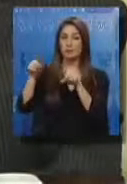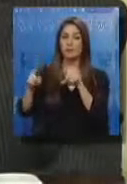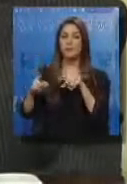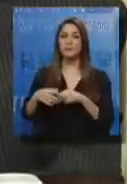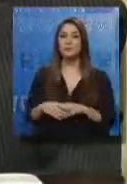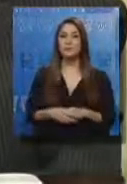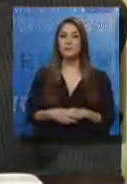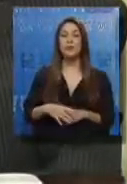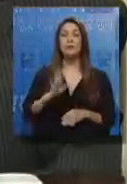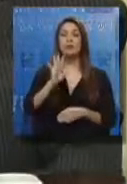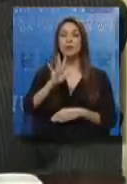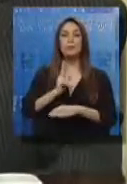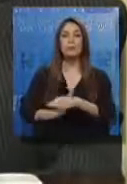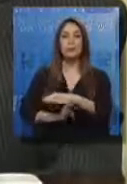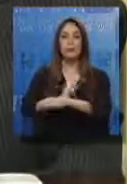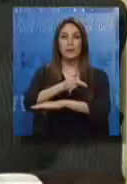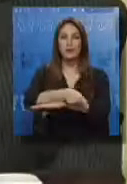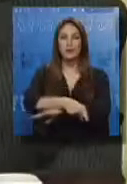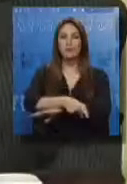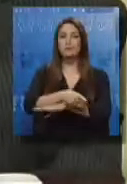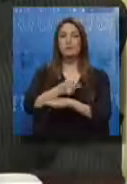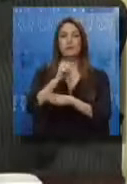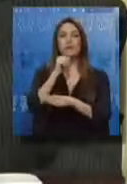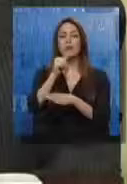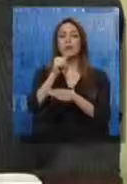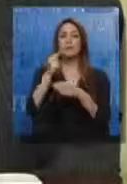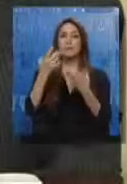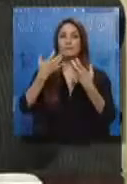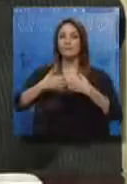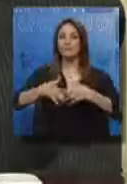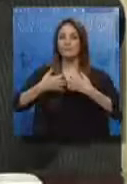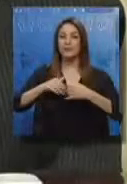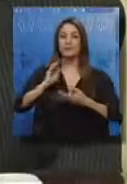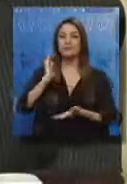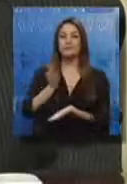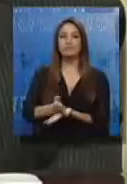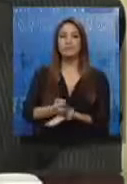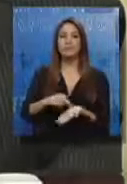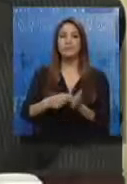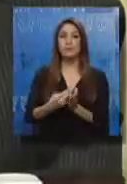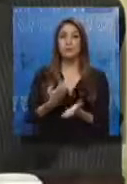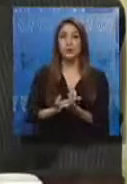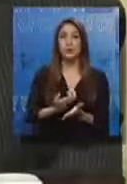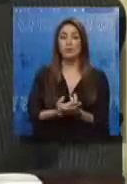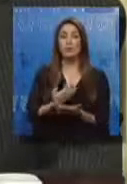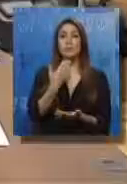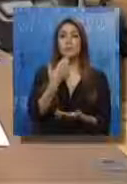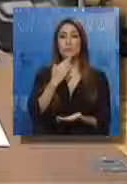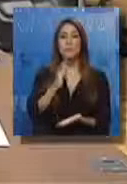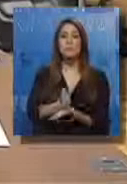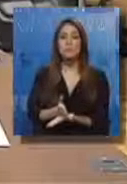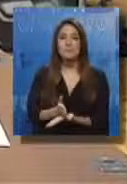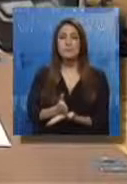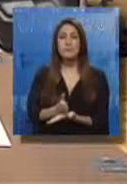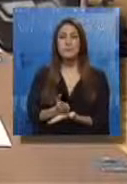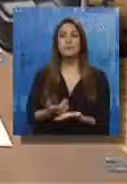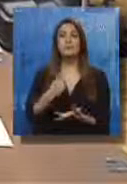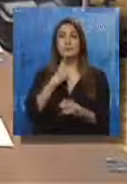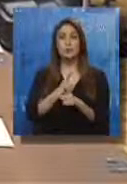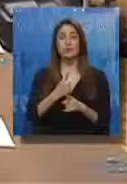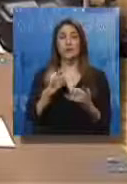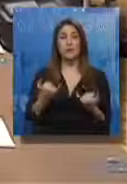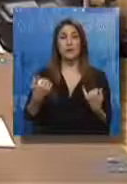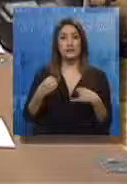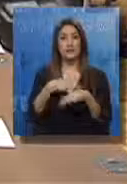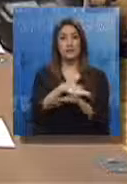en el entorno de Pedernales que han dejado de producir. Eso económicamente se llama lucro cesante. De acuerdo con las SEMPLADES, el